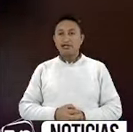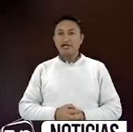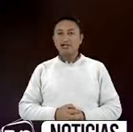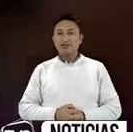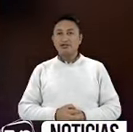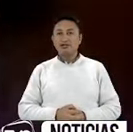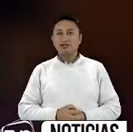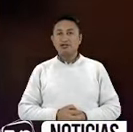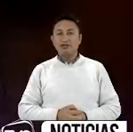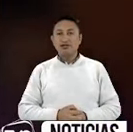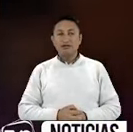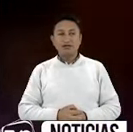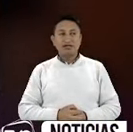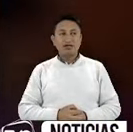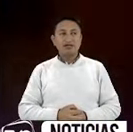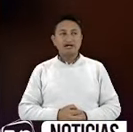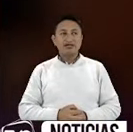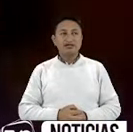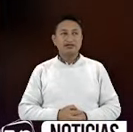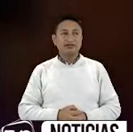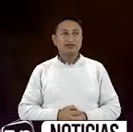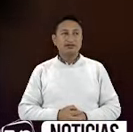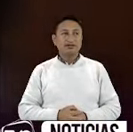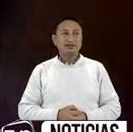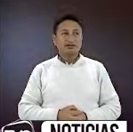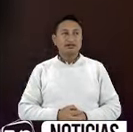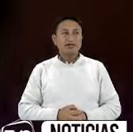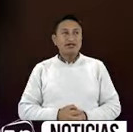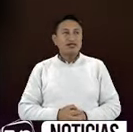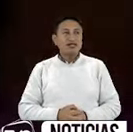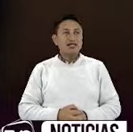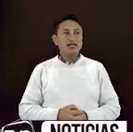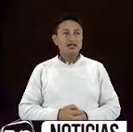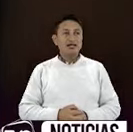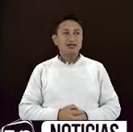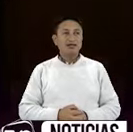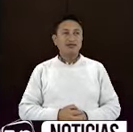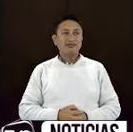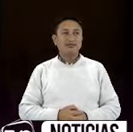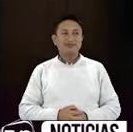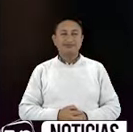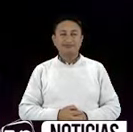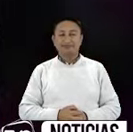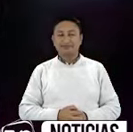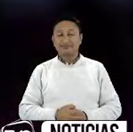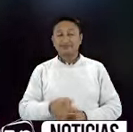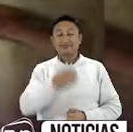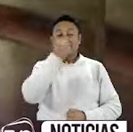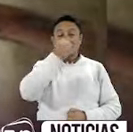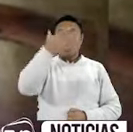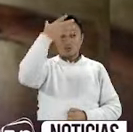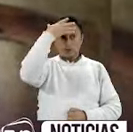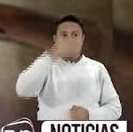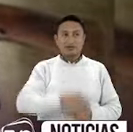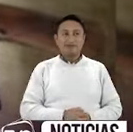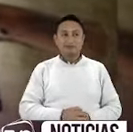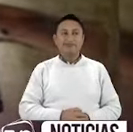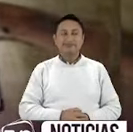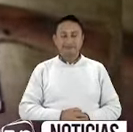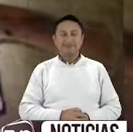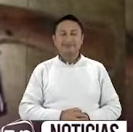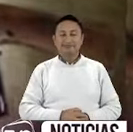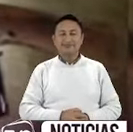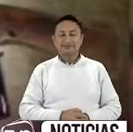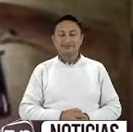Inteligencia militar conoció de varios inmuebles ubicados en la cooperativa de vivienda Santa Marta del Cantón Santo Domingo que serían utilizadas